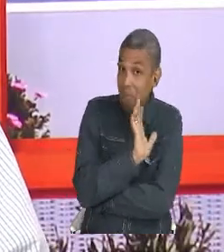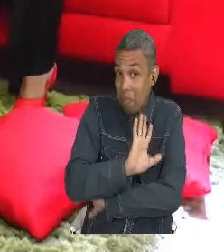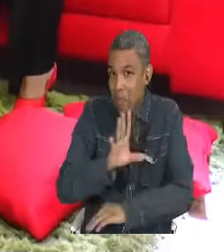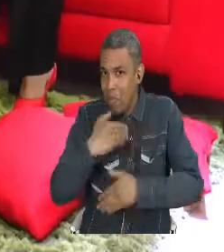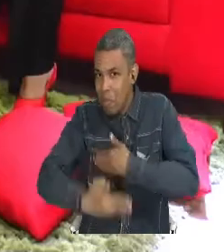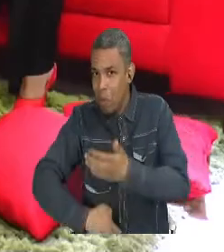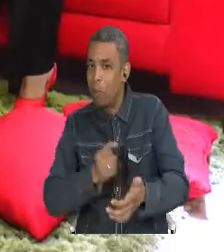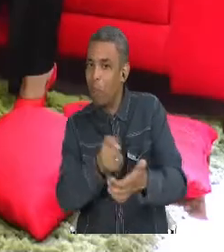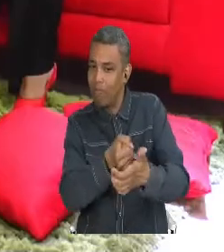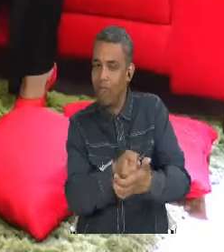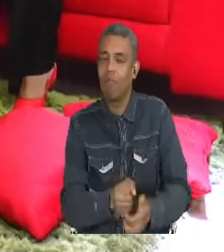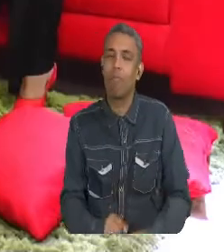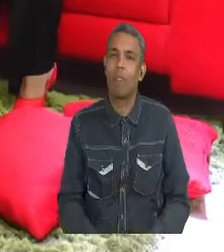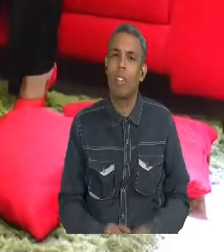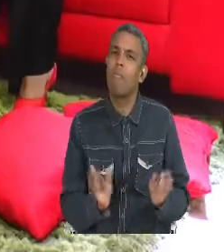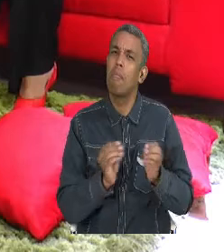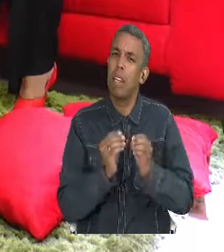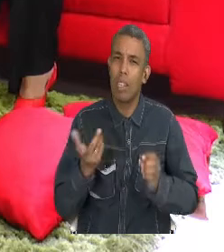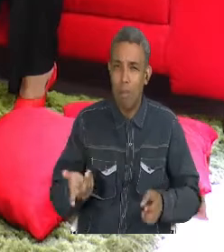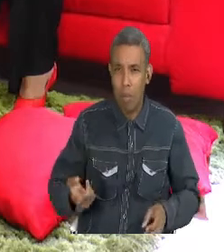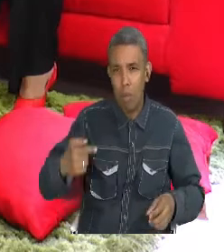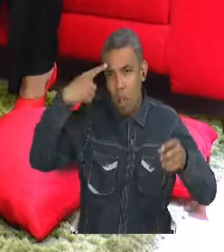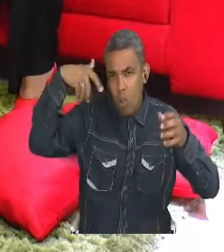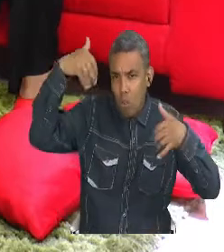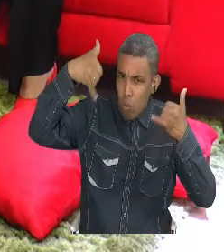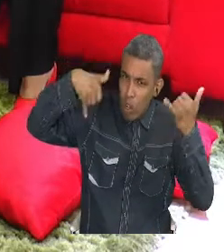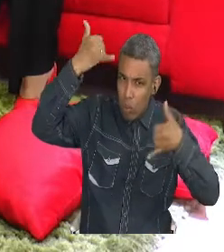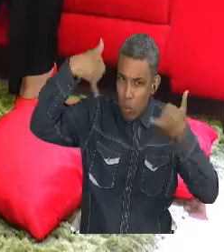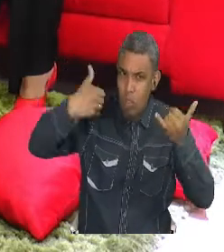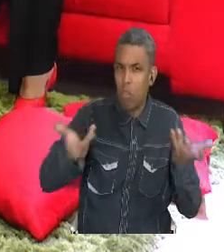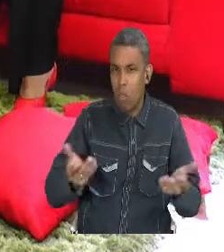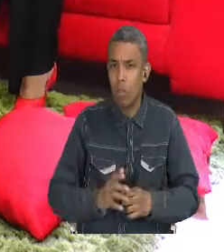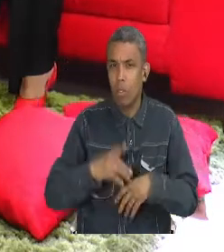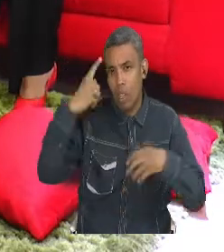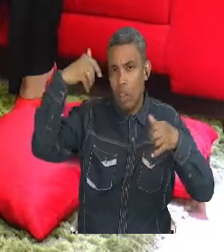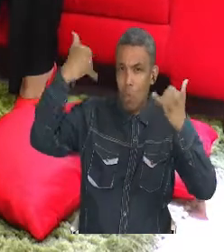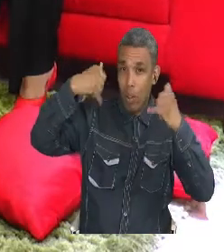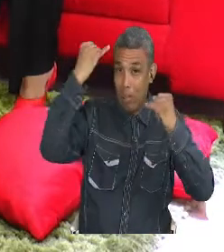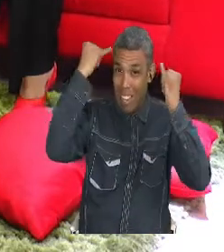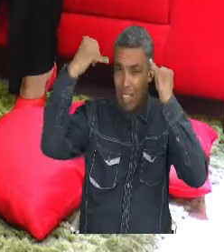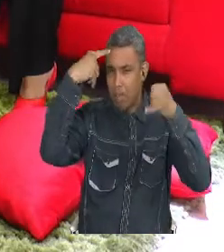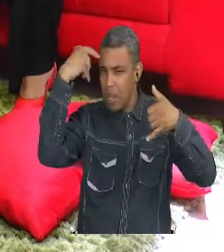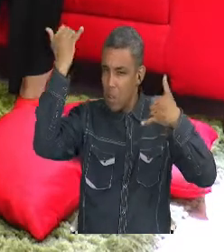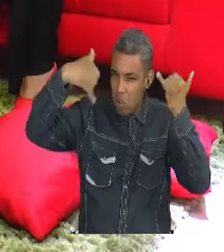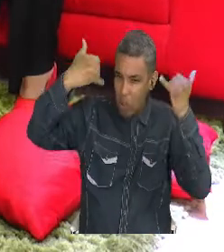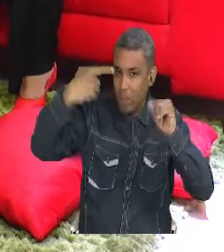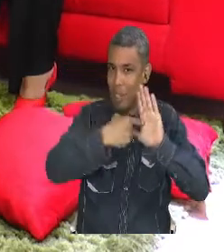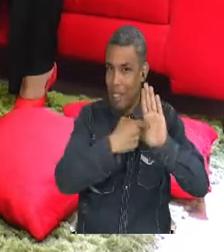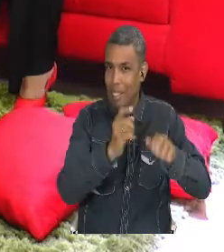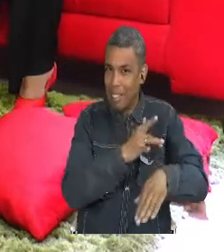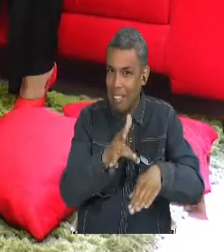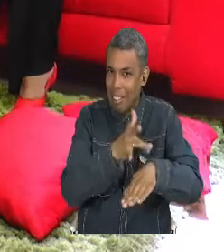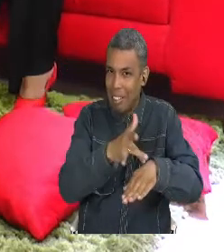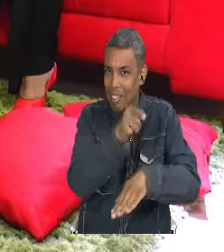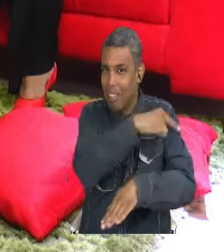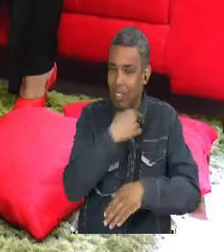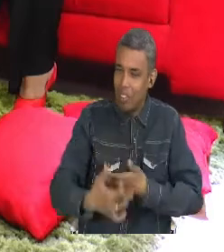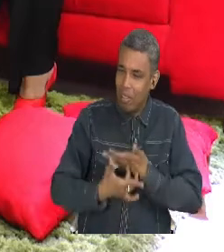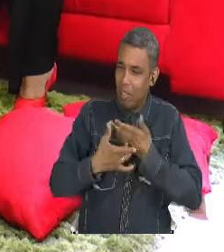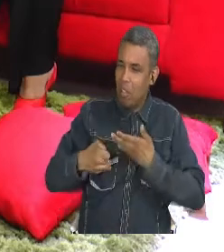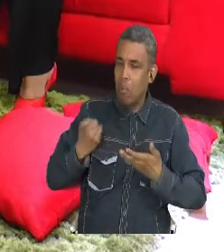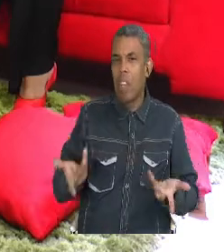nos hablaste de la cuentería, de la narración también. ¿Qué otro tipo de juegos realizan? Improvisación, juegos de improvisación teatral,